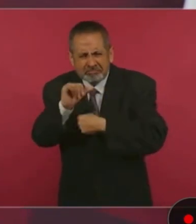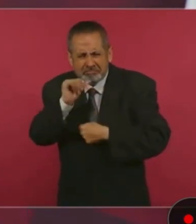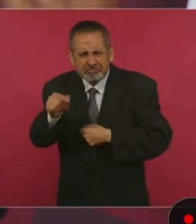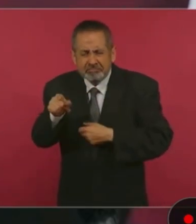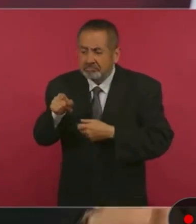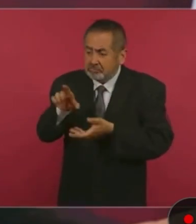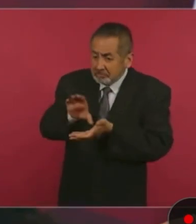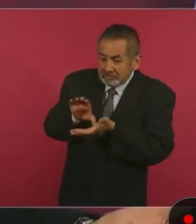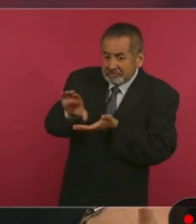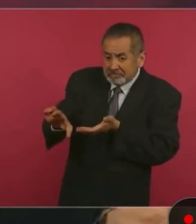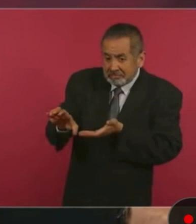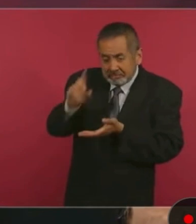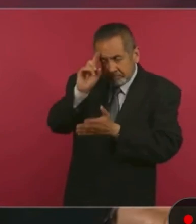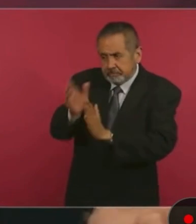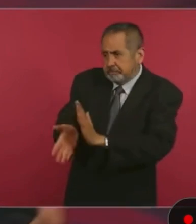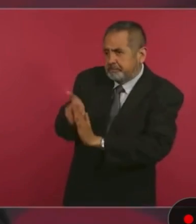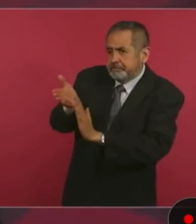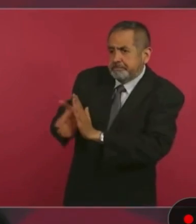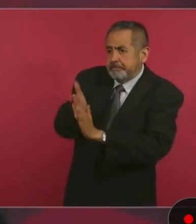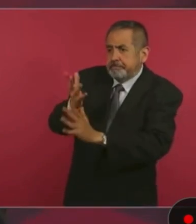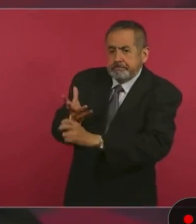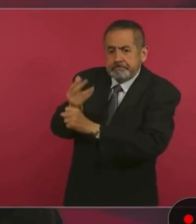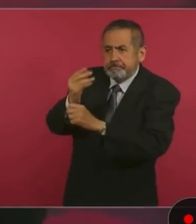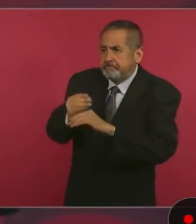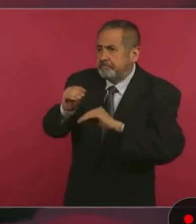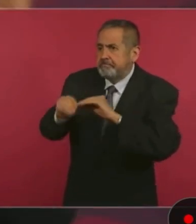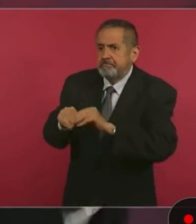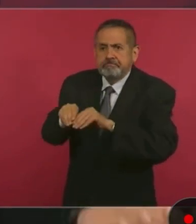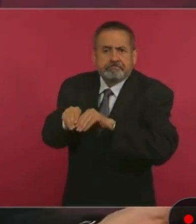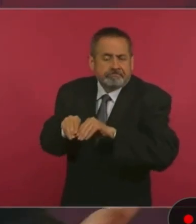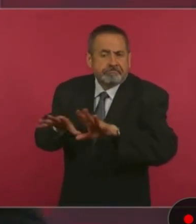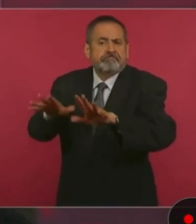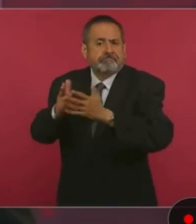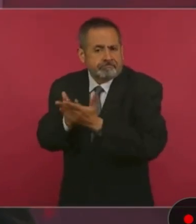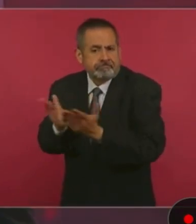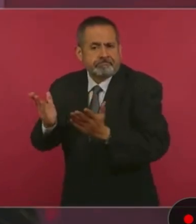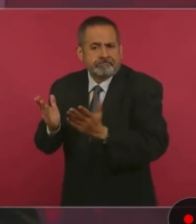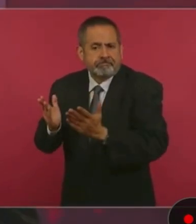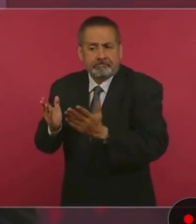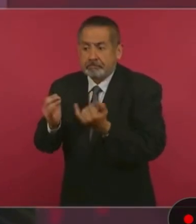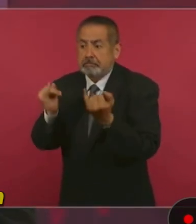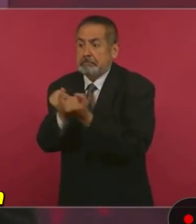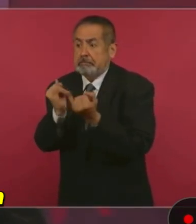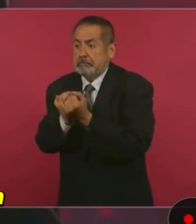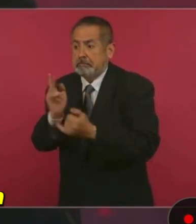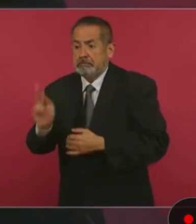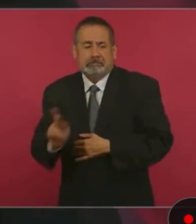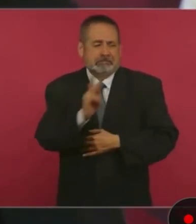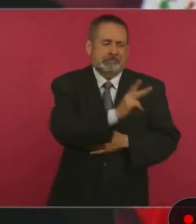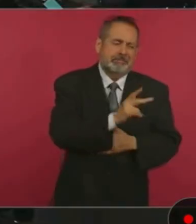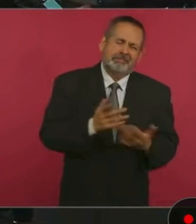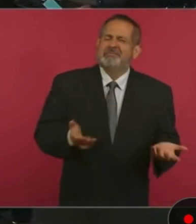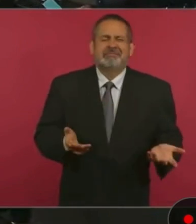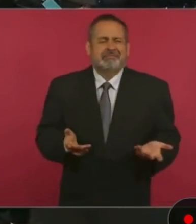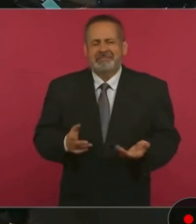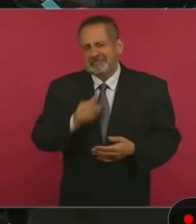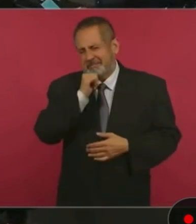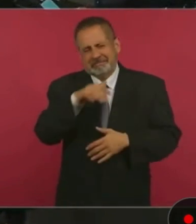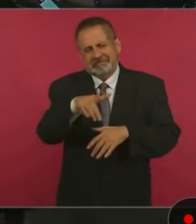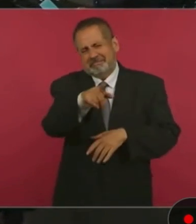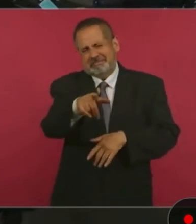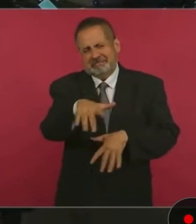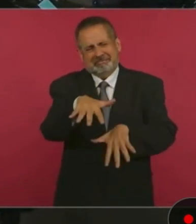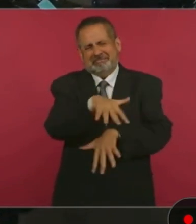sea, no se puede. O sea, ese es un argumento muy ramplón, con todo